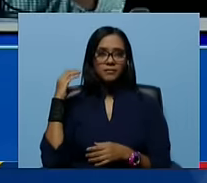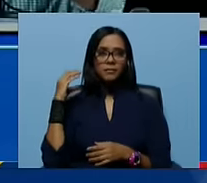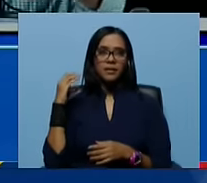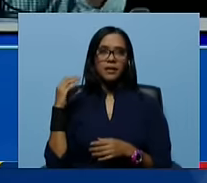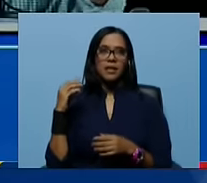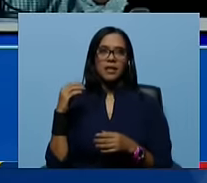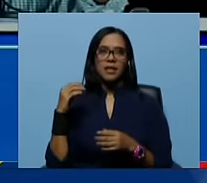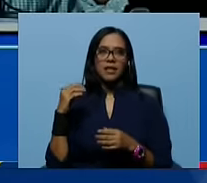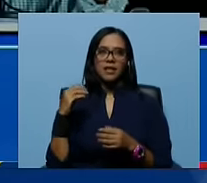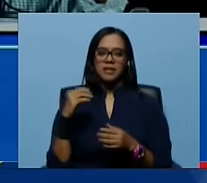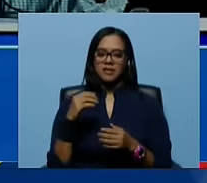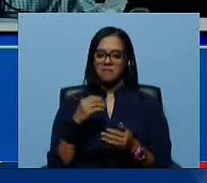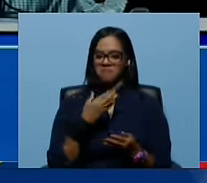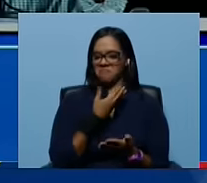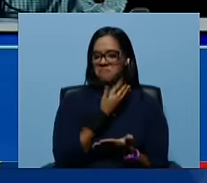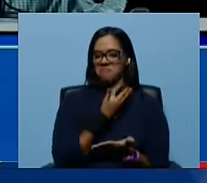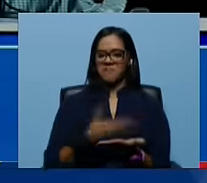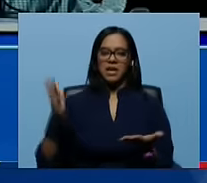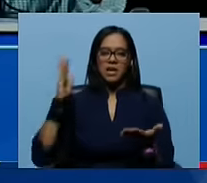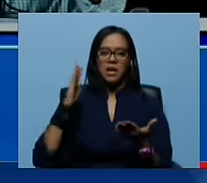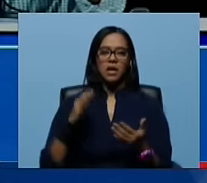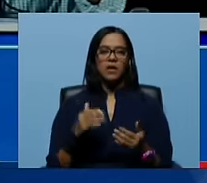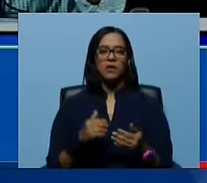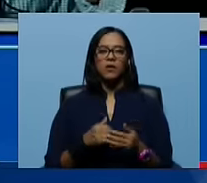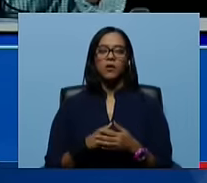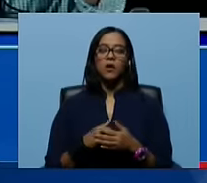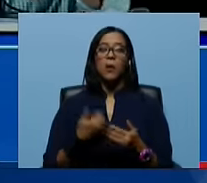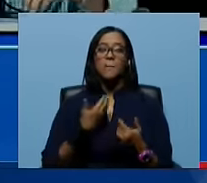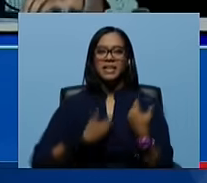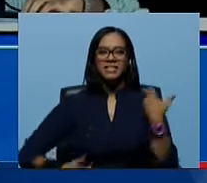barría el piso con los presidentes de la Cuarta República.